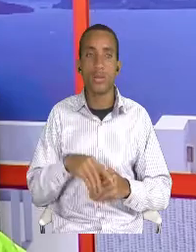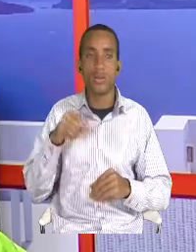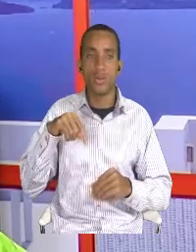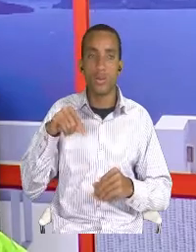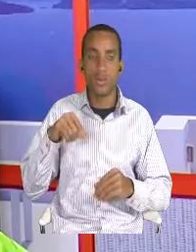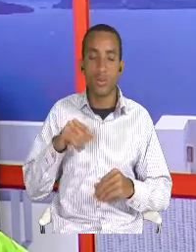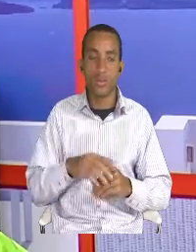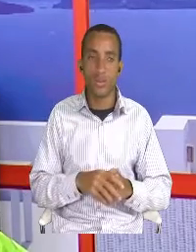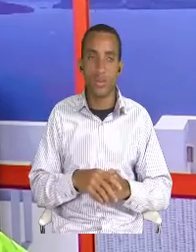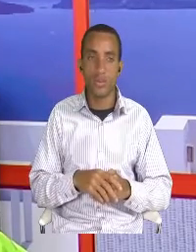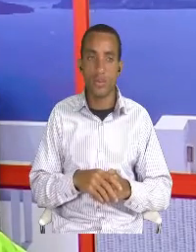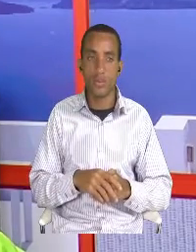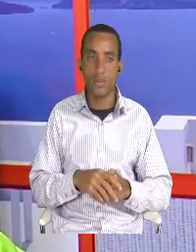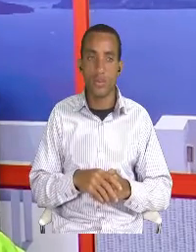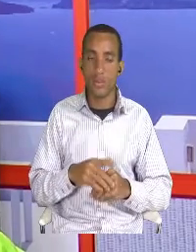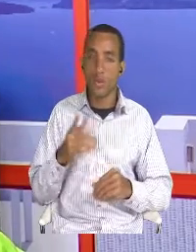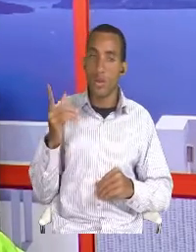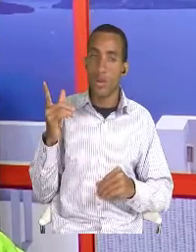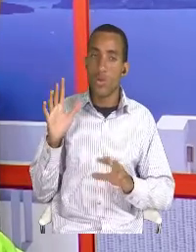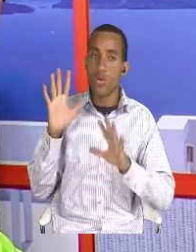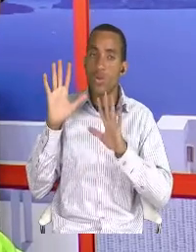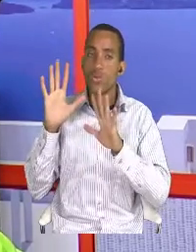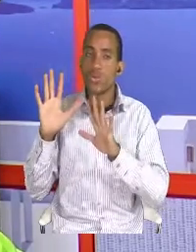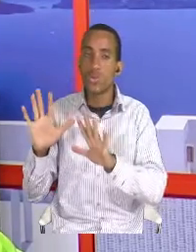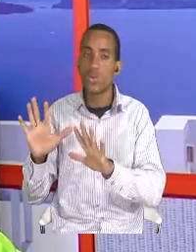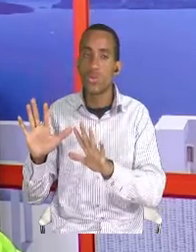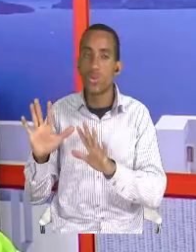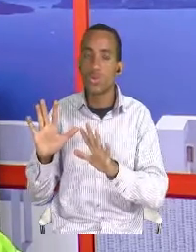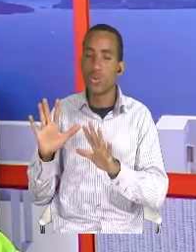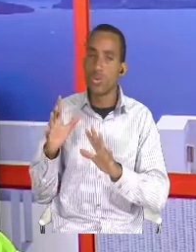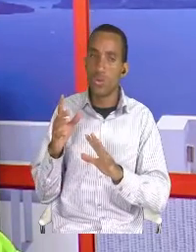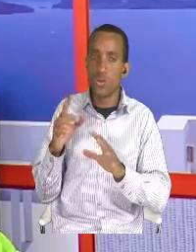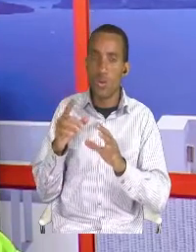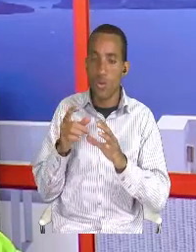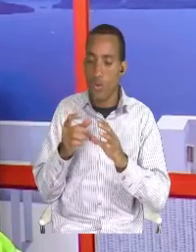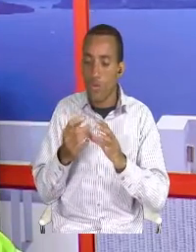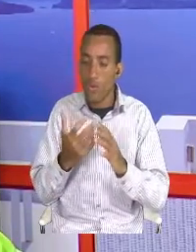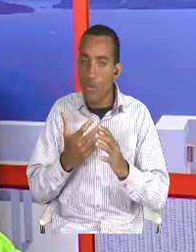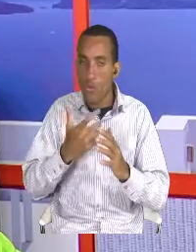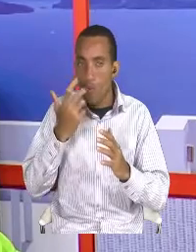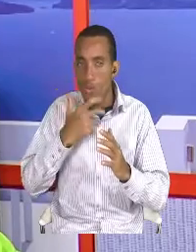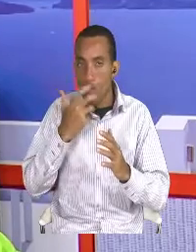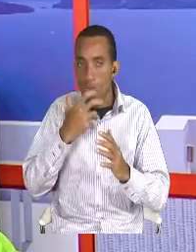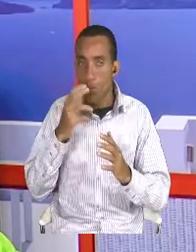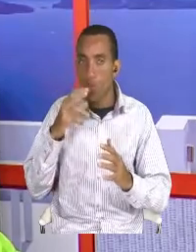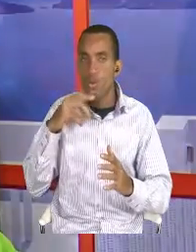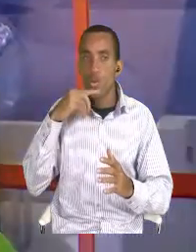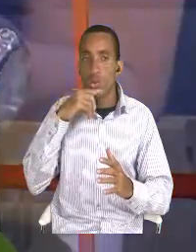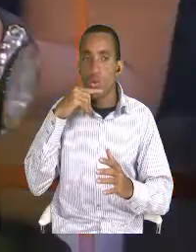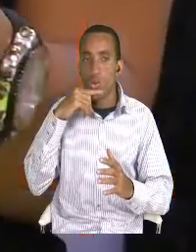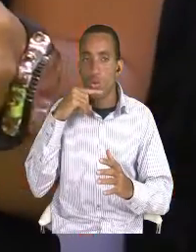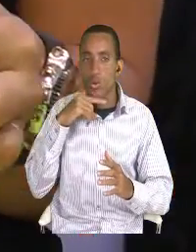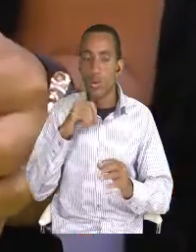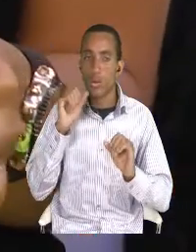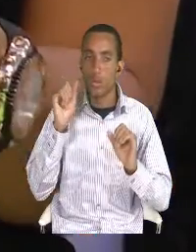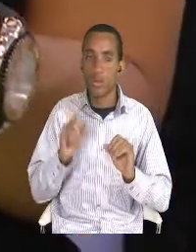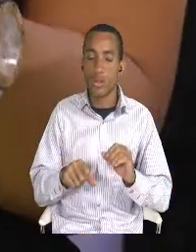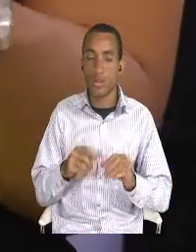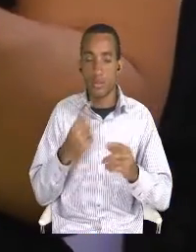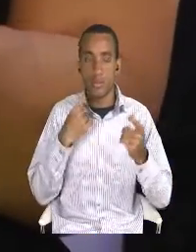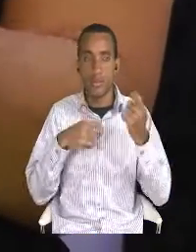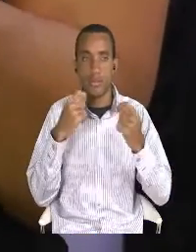salsa de frutos rojos. Esa es una salsa natural que nosotros hacemos en la barra fitness, ya que nosotros vendemos un parfait que es parecido a